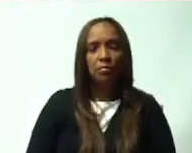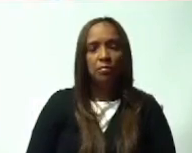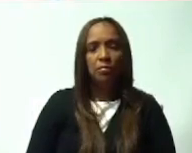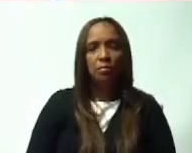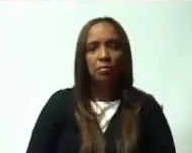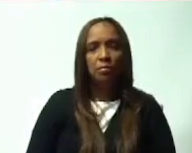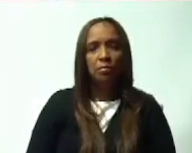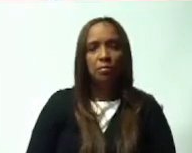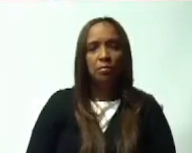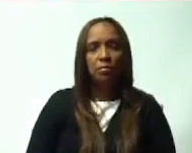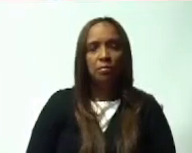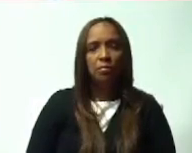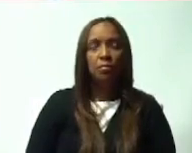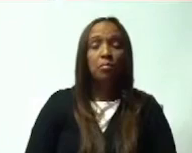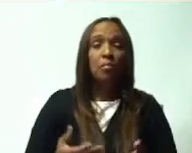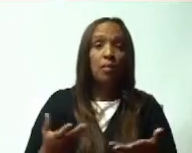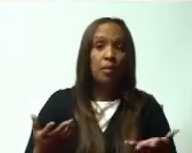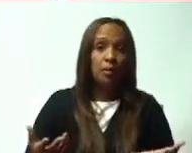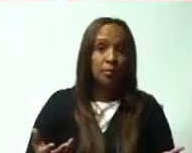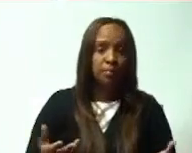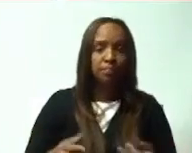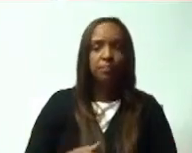las elecciones en primera vuelta.